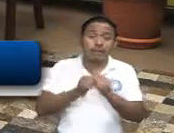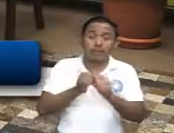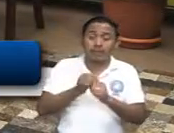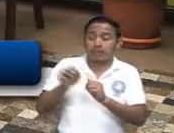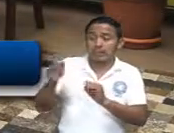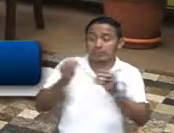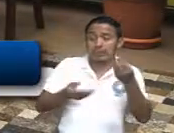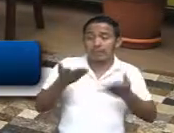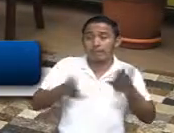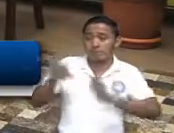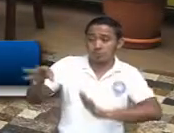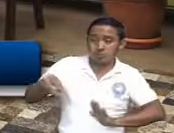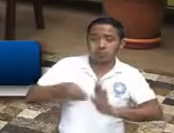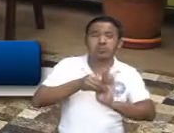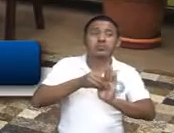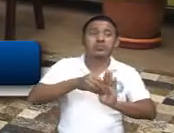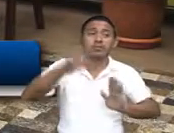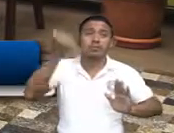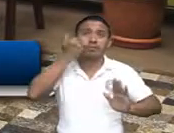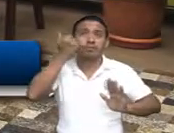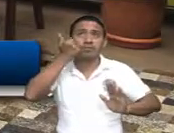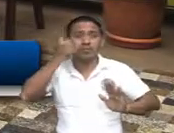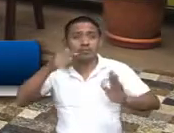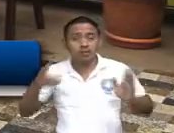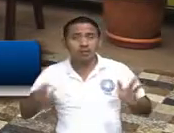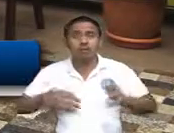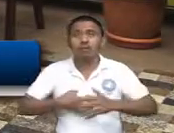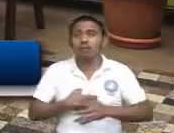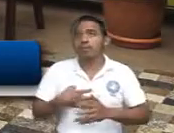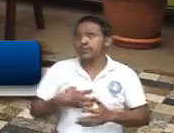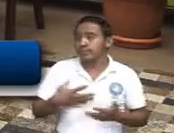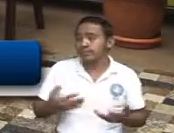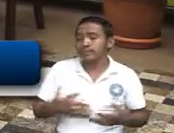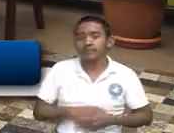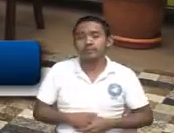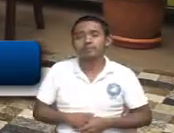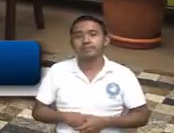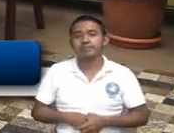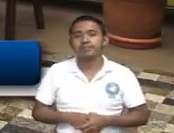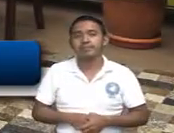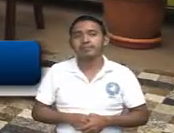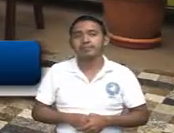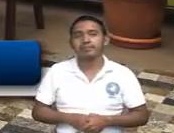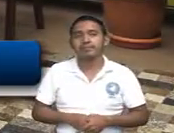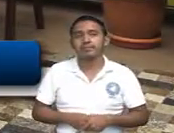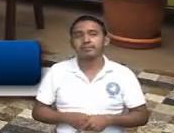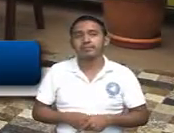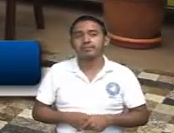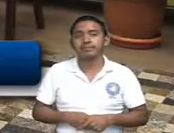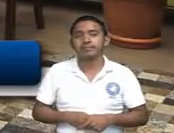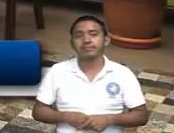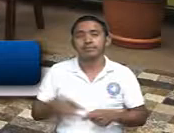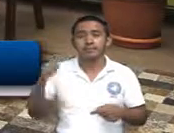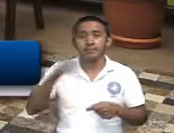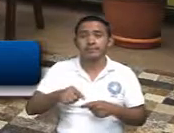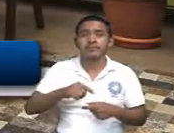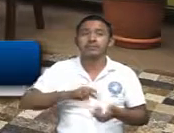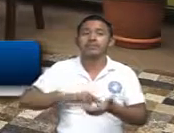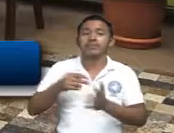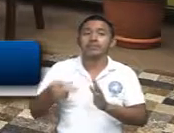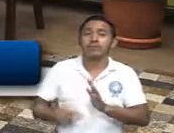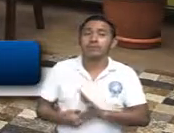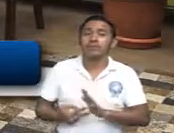el resto de la generación entonces eso eso viene a provocar